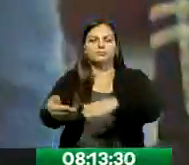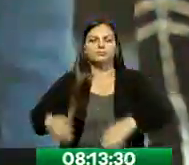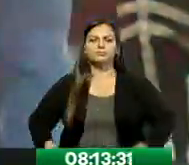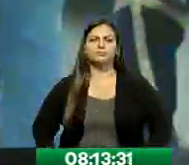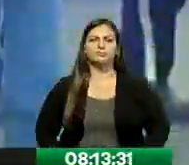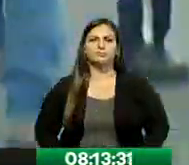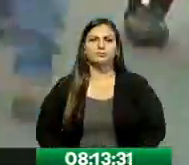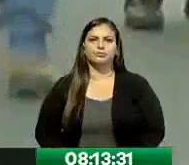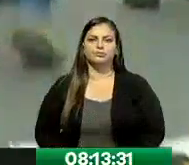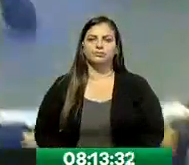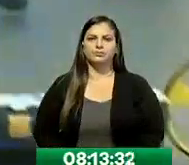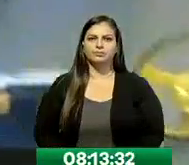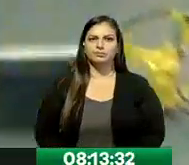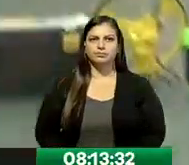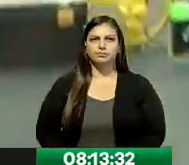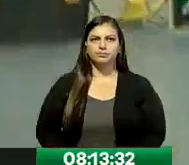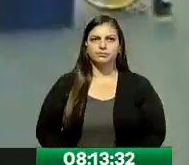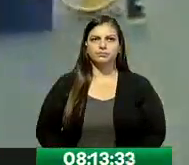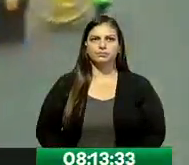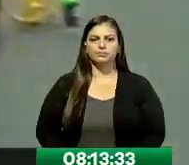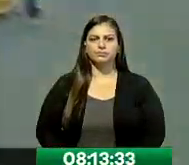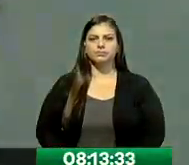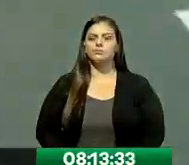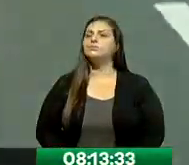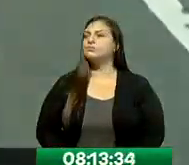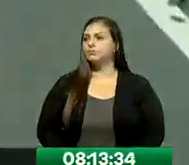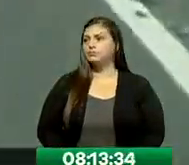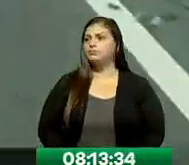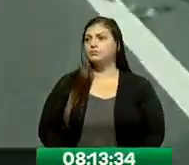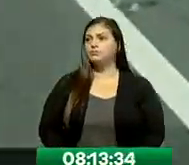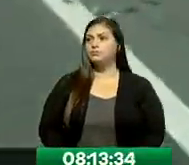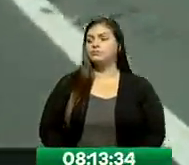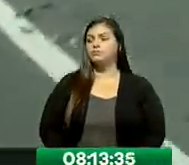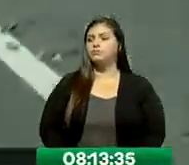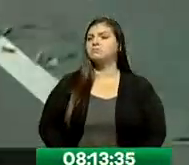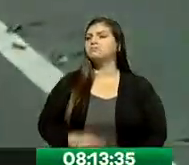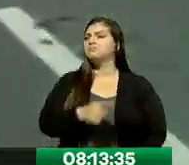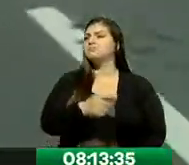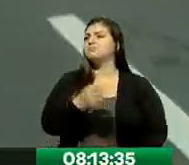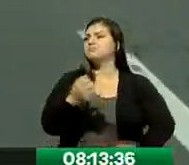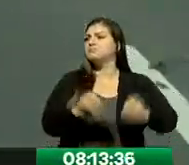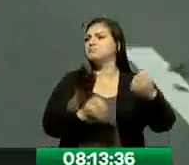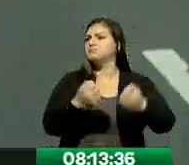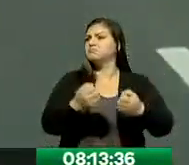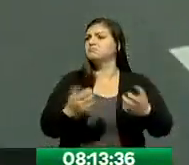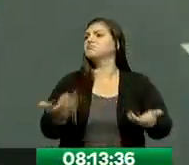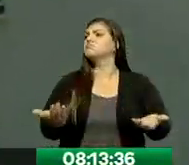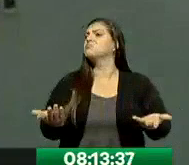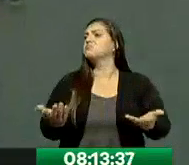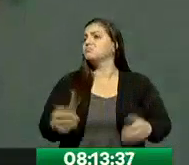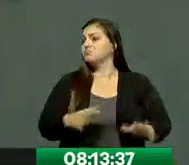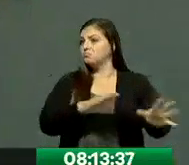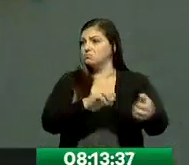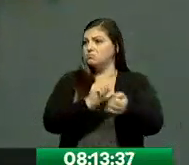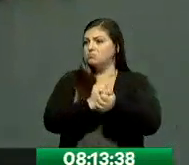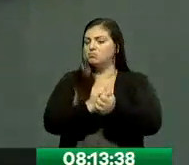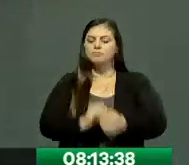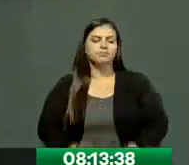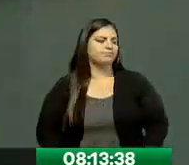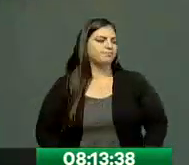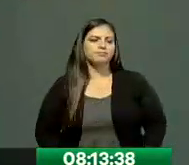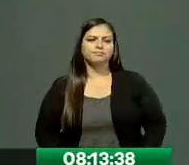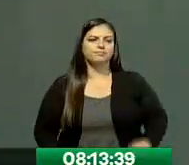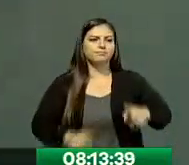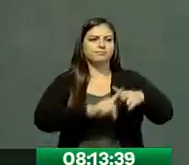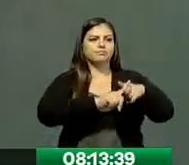al conductor de la motocicleta? Se dio la fuga, ya en este caso la OIAT, que es la Oficina de Investigaciones de Tránsito, la encargada de ubicar y